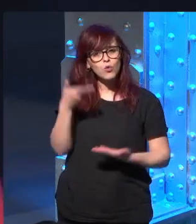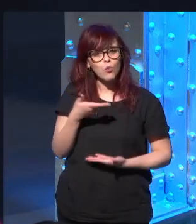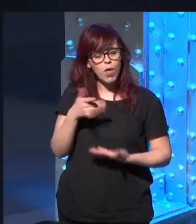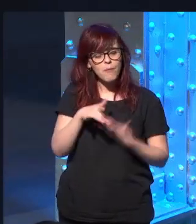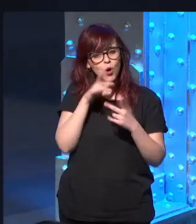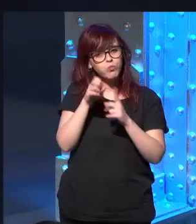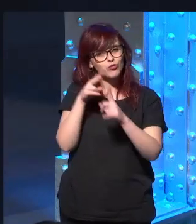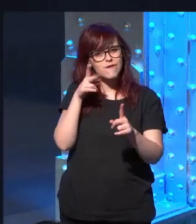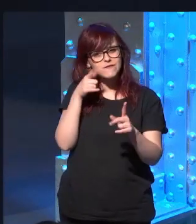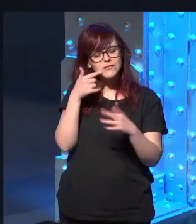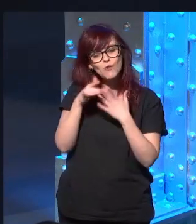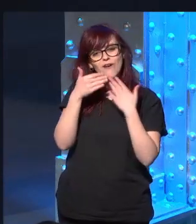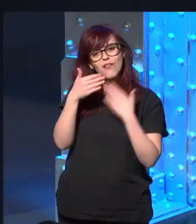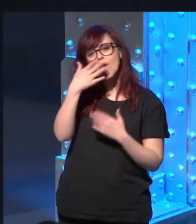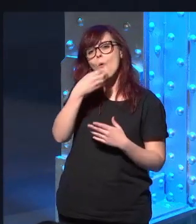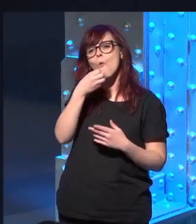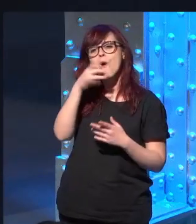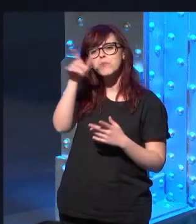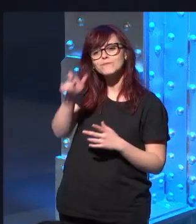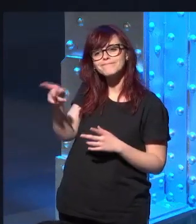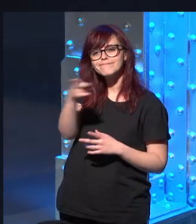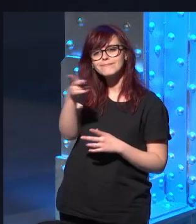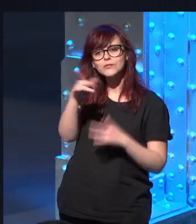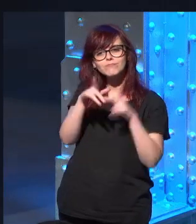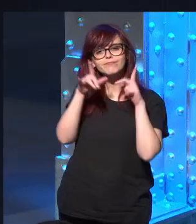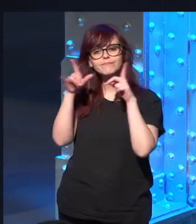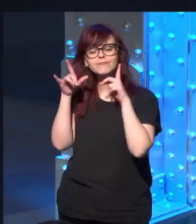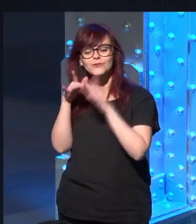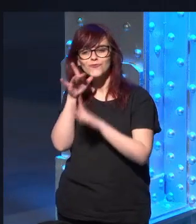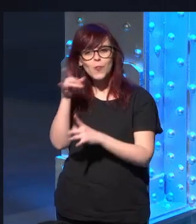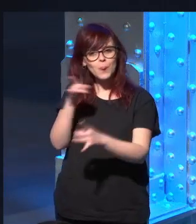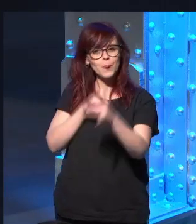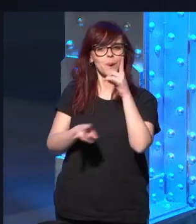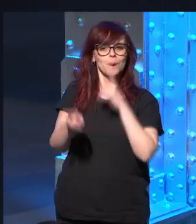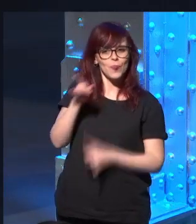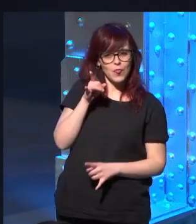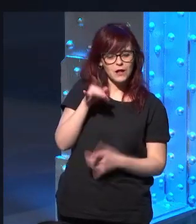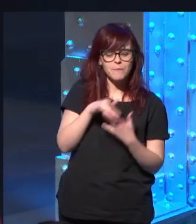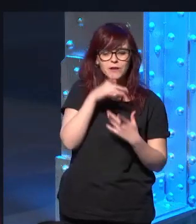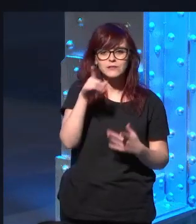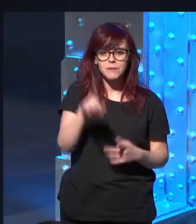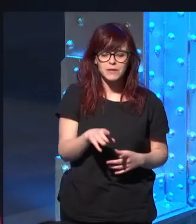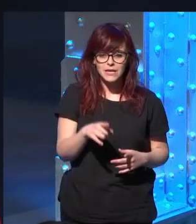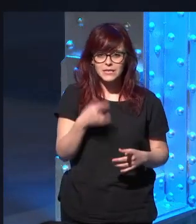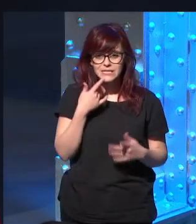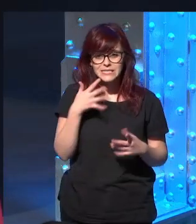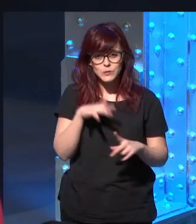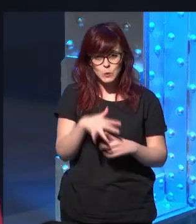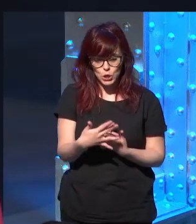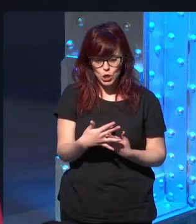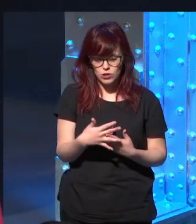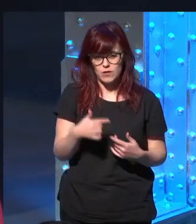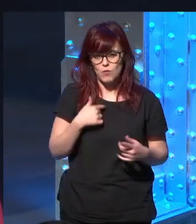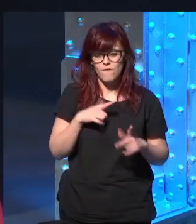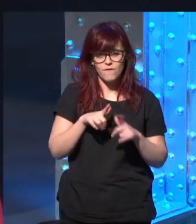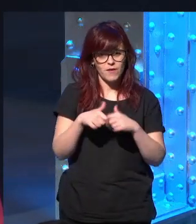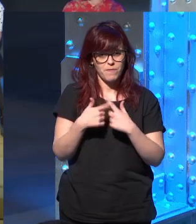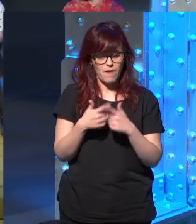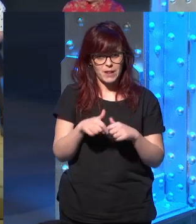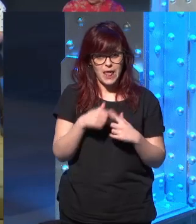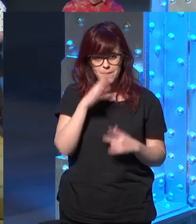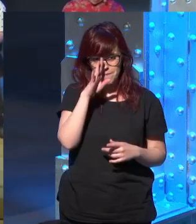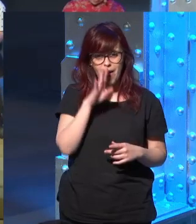esos puntos de conexión. O sea, no sé, como anécdota. En cualquier caso no hay que forzar. En mi familia,